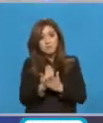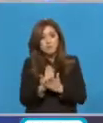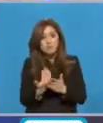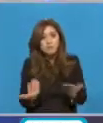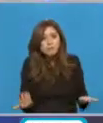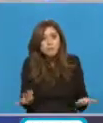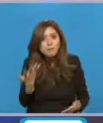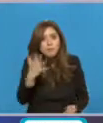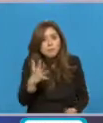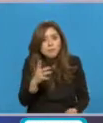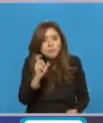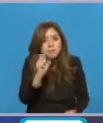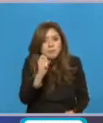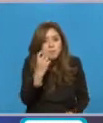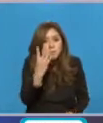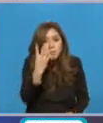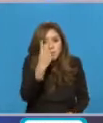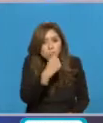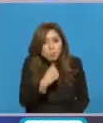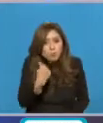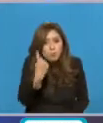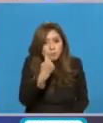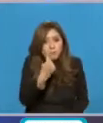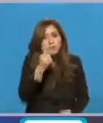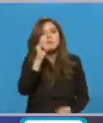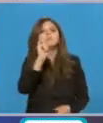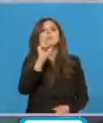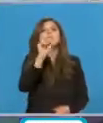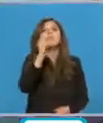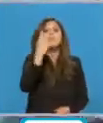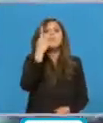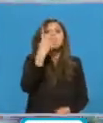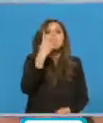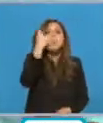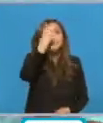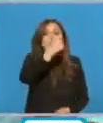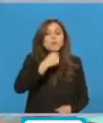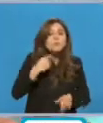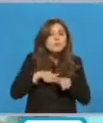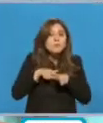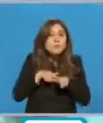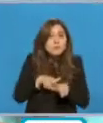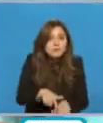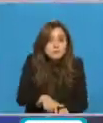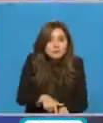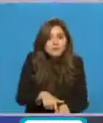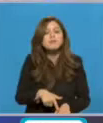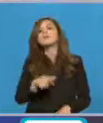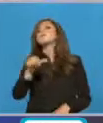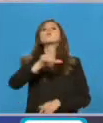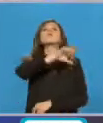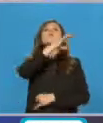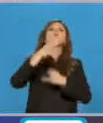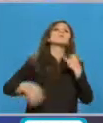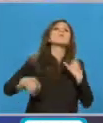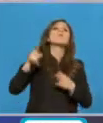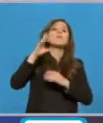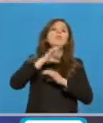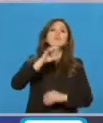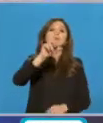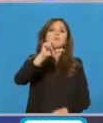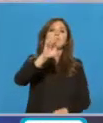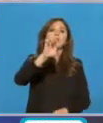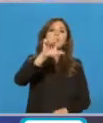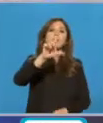24 horas. Que era Casi 24. casi 24 horas seguidas. La Los últimos gente que tocaron bailando, fueron el Tri. cantando. Ah, el Tri El